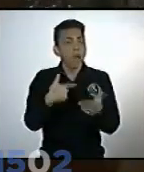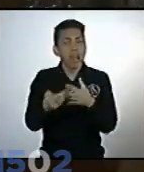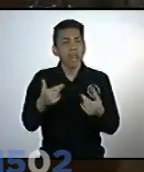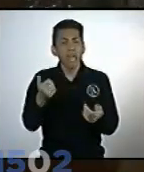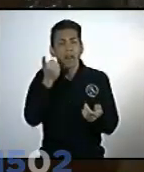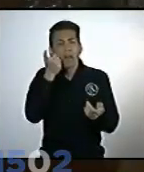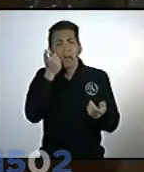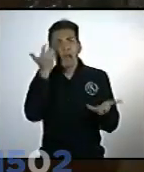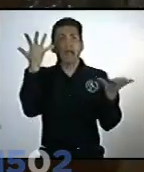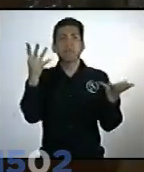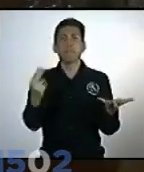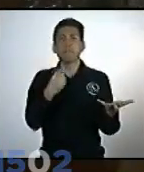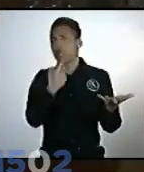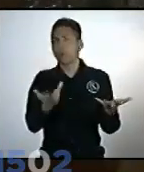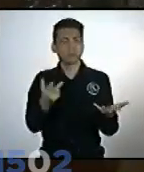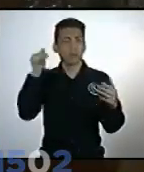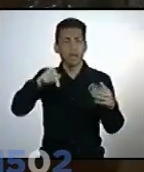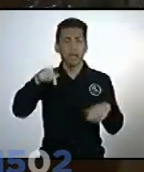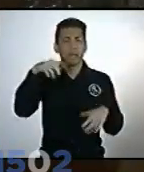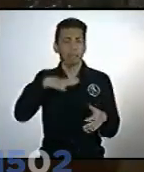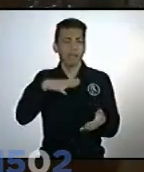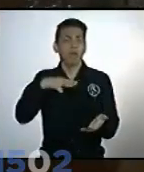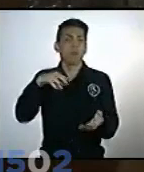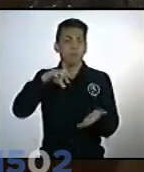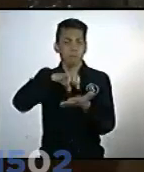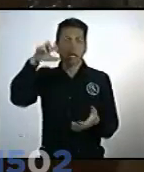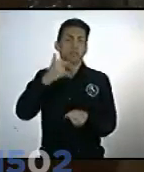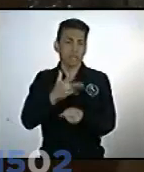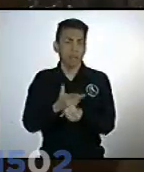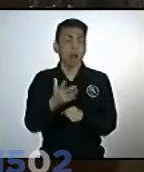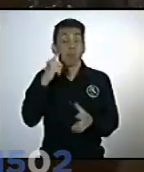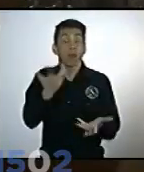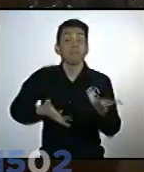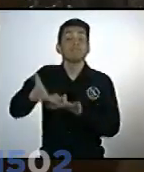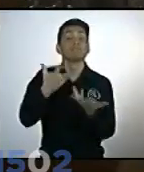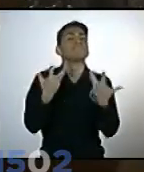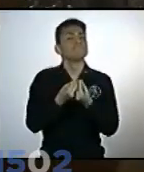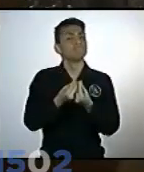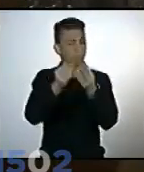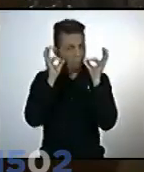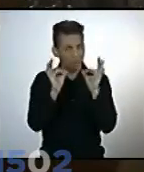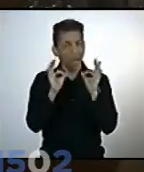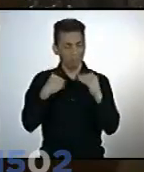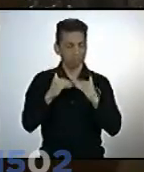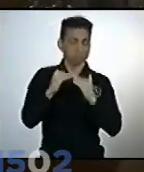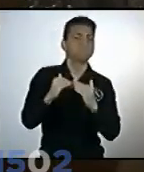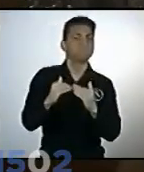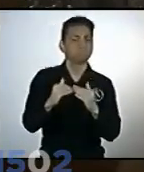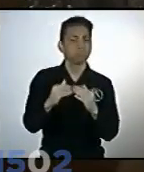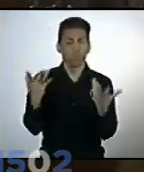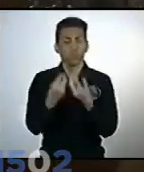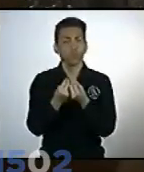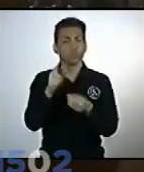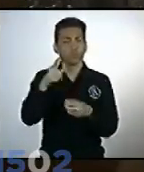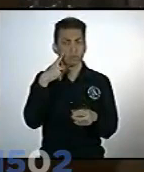los graves riesgos que hemos tenido como país, porque como sociedad nos hemos unido y hemos enfrentado juntos